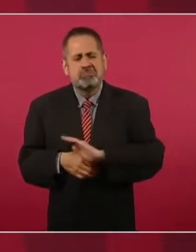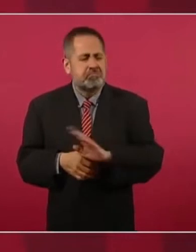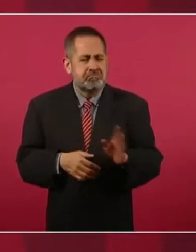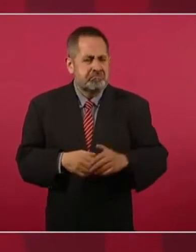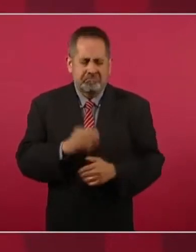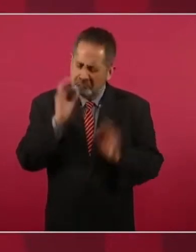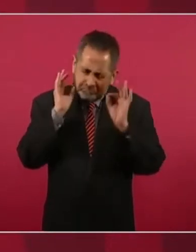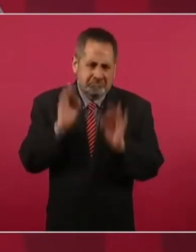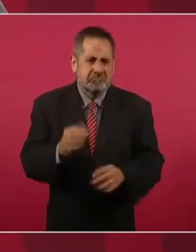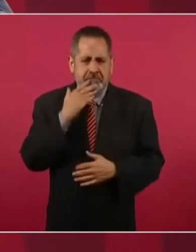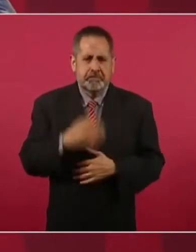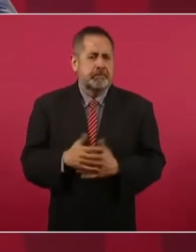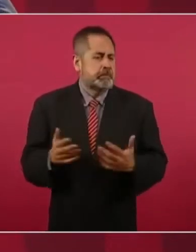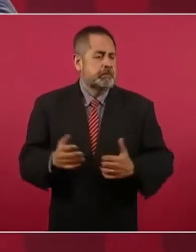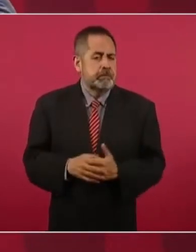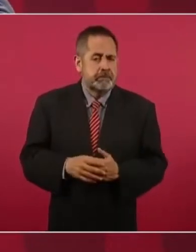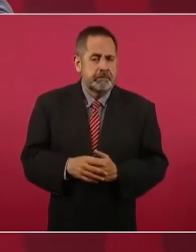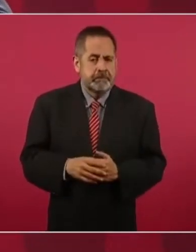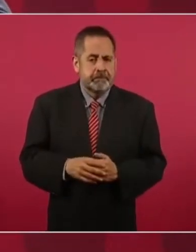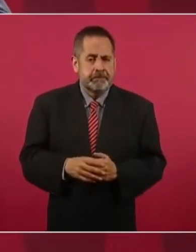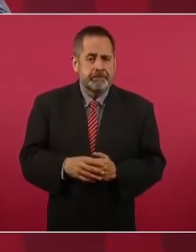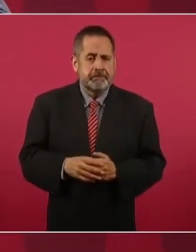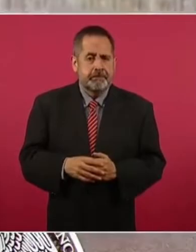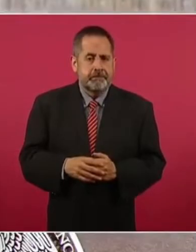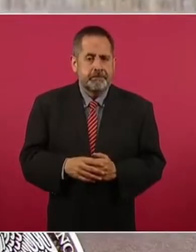Tenemos diferencias